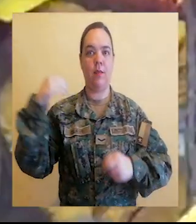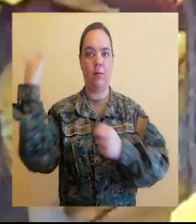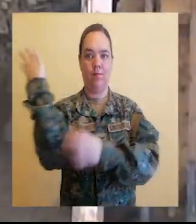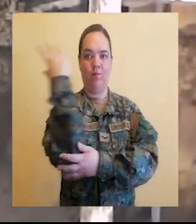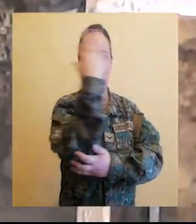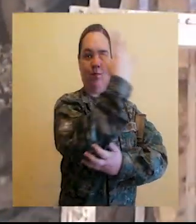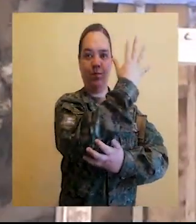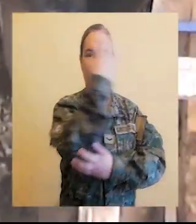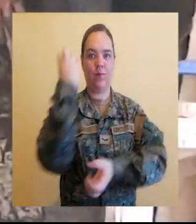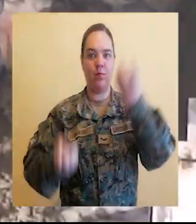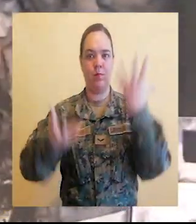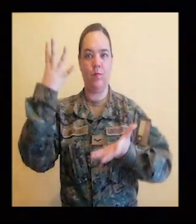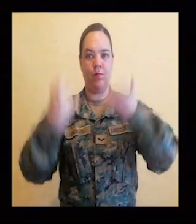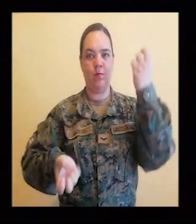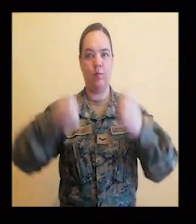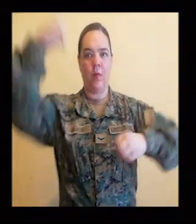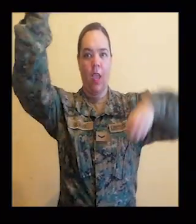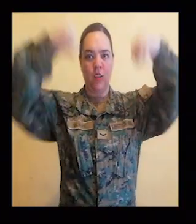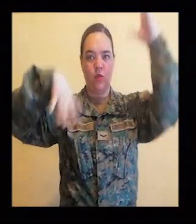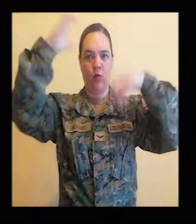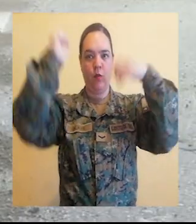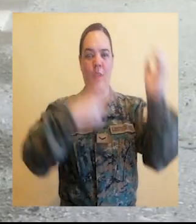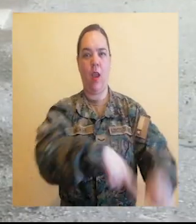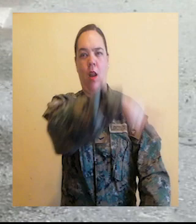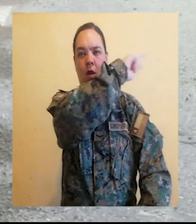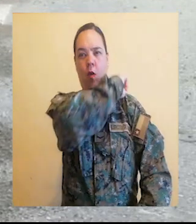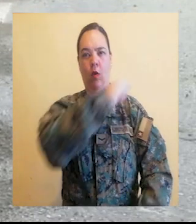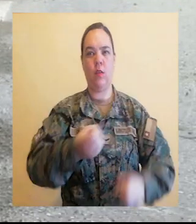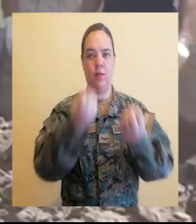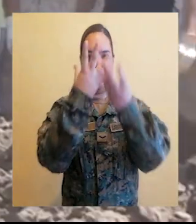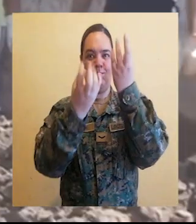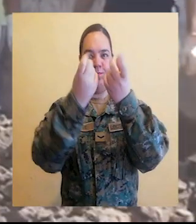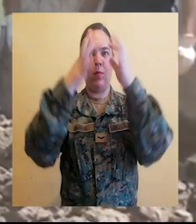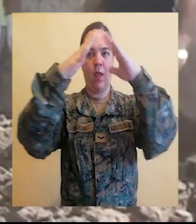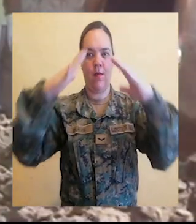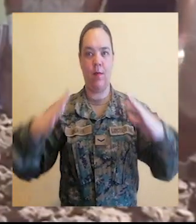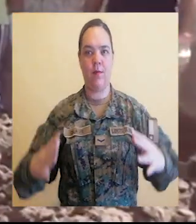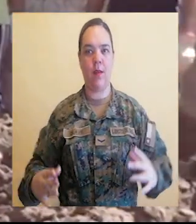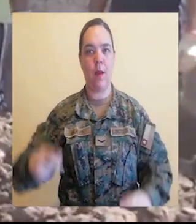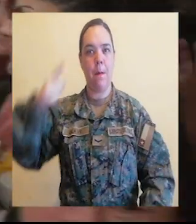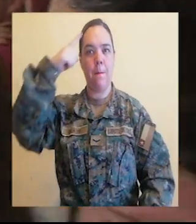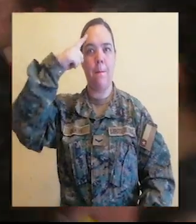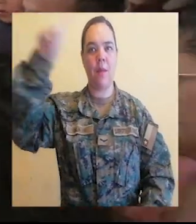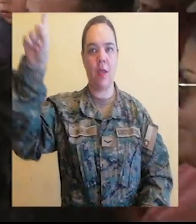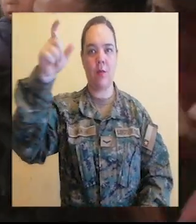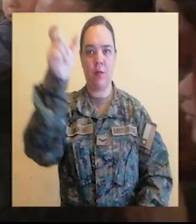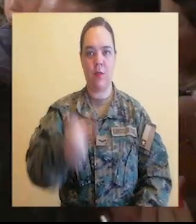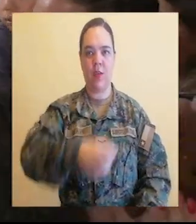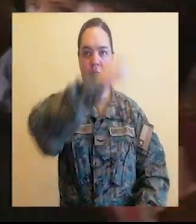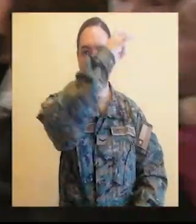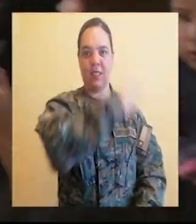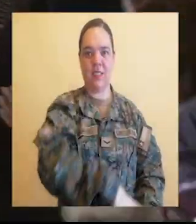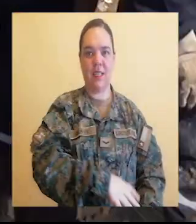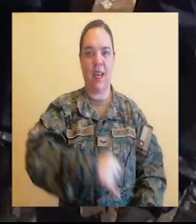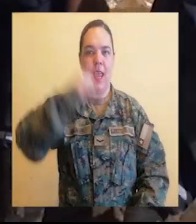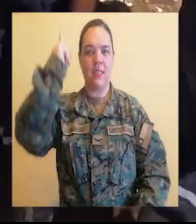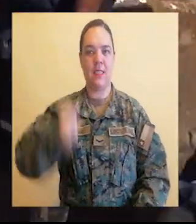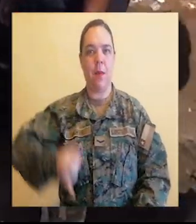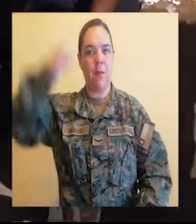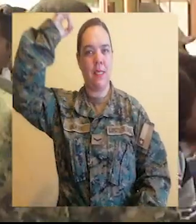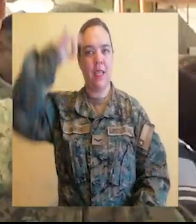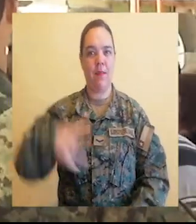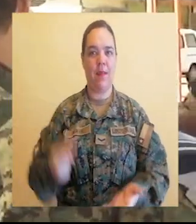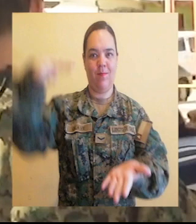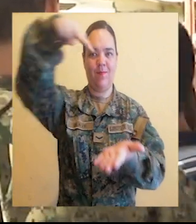forestales, durante los aluviones del norte y erupciones volcánicas. Pero los chilenos siempre sabemos cómo